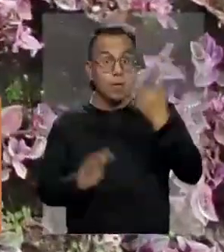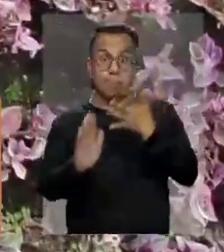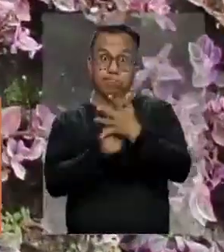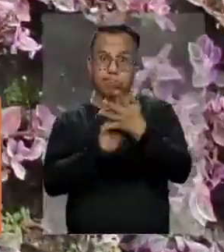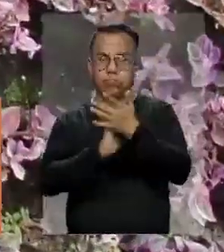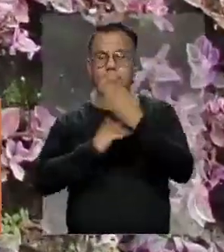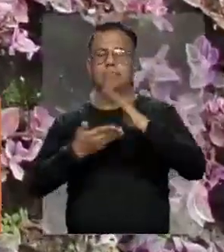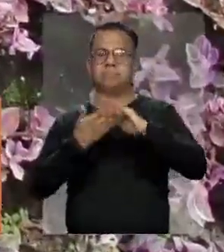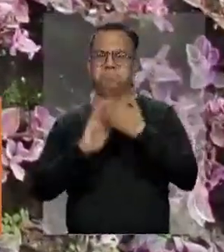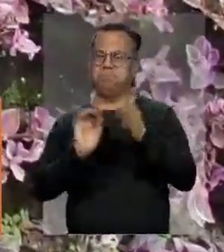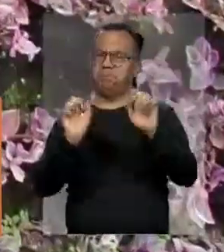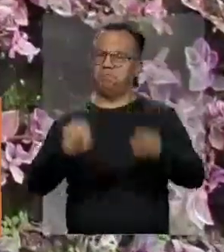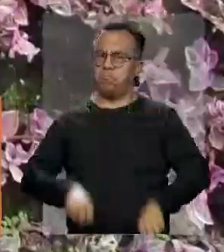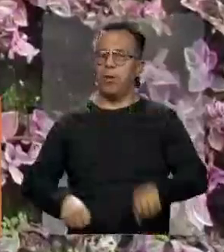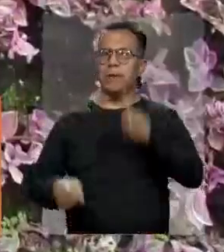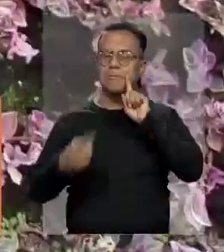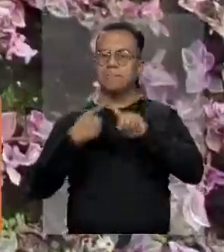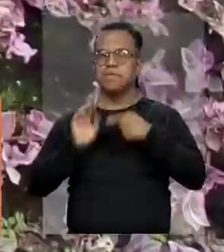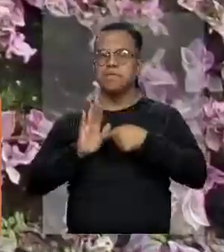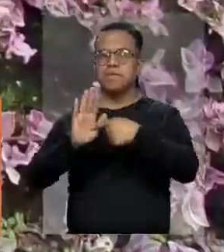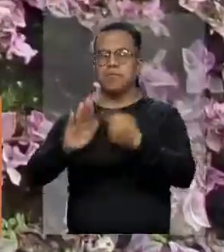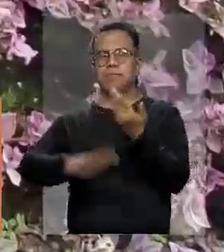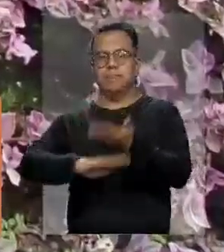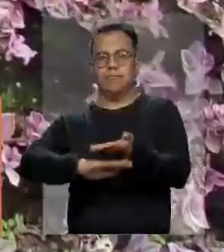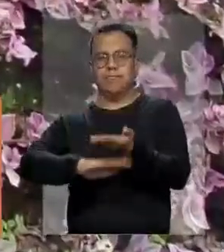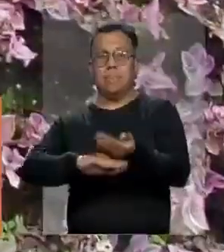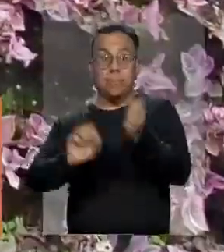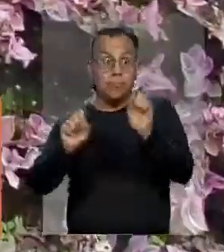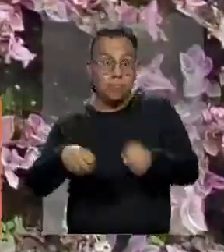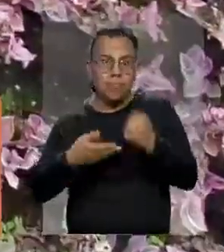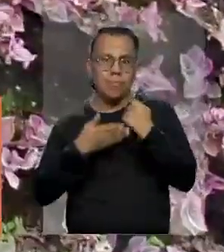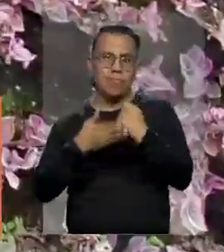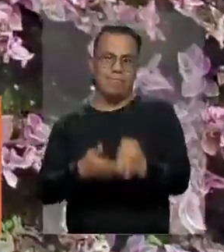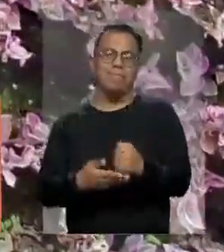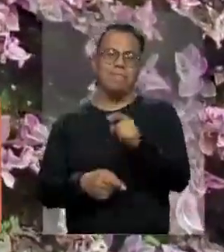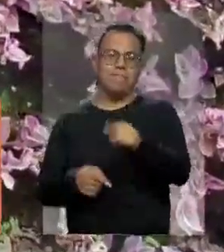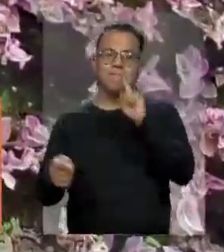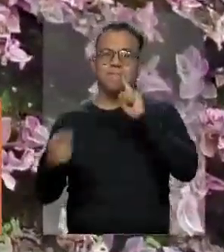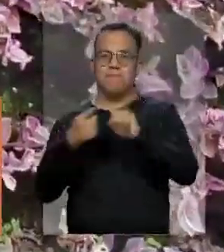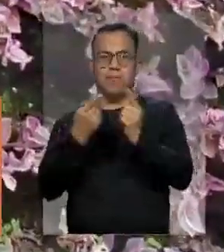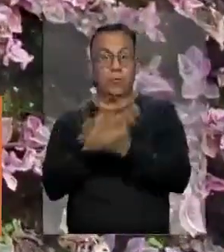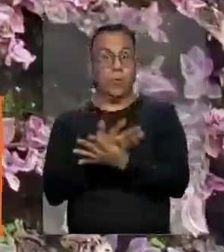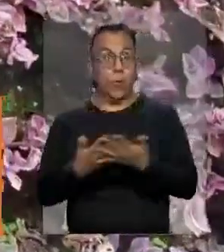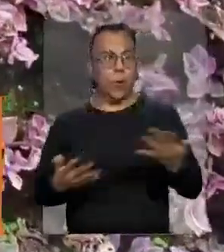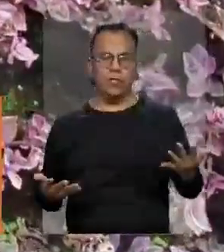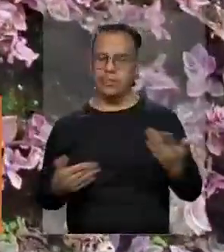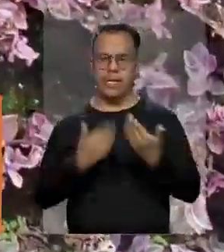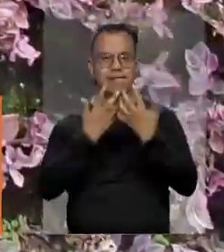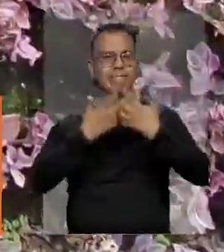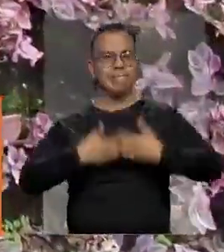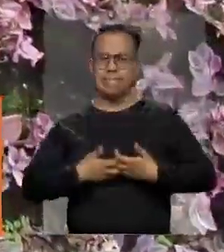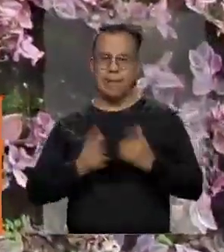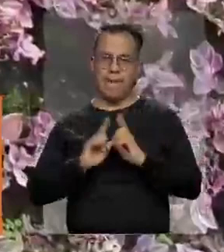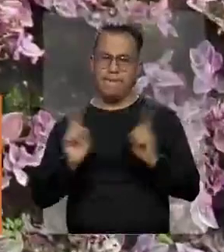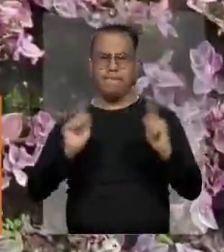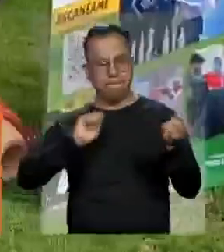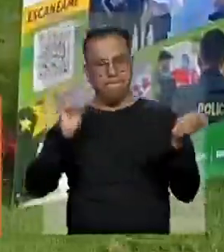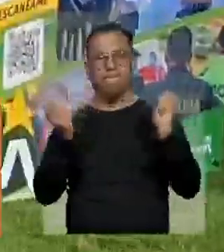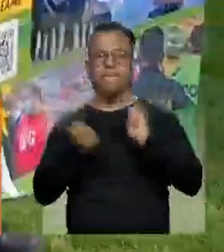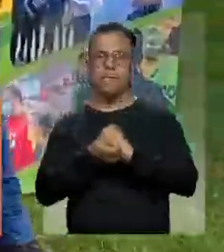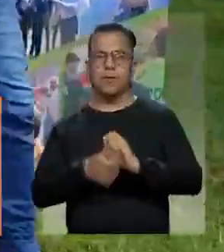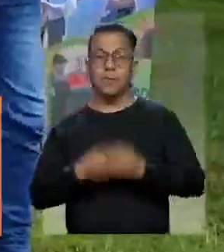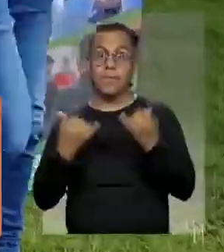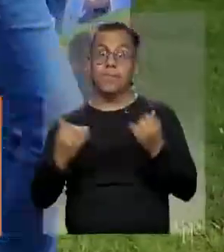a su comunidad lo pueden hacer presentar sus propuestas para ayudar a cambiar las cosas que no están funcionando bien dentro de su entorno